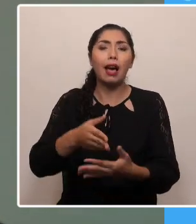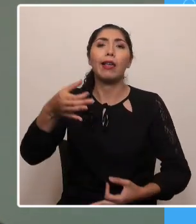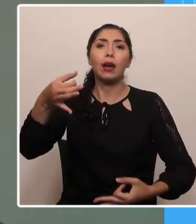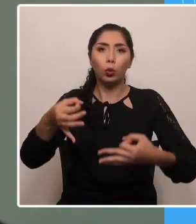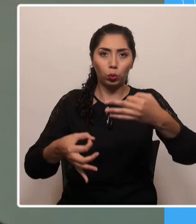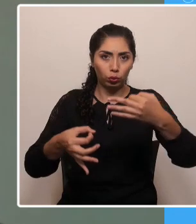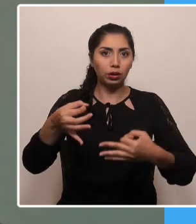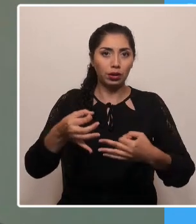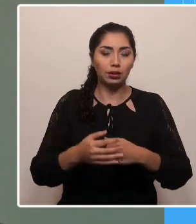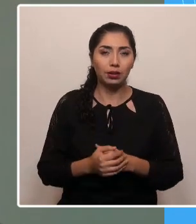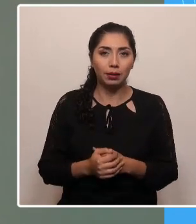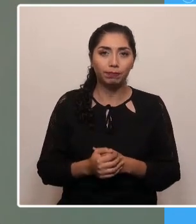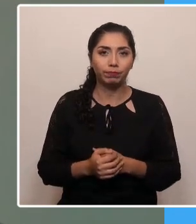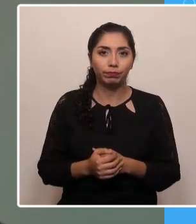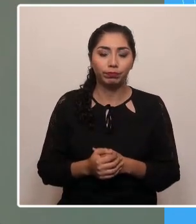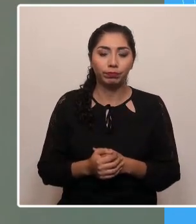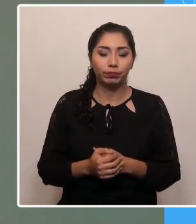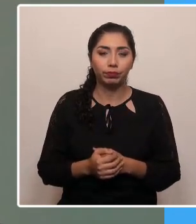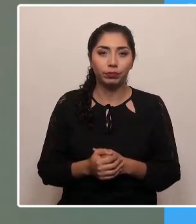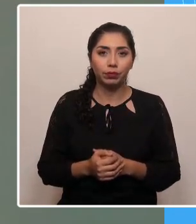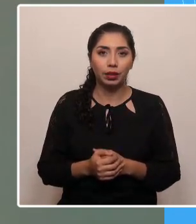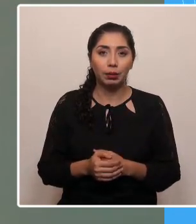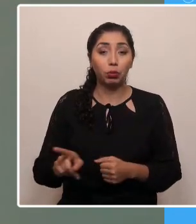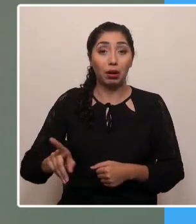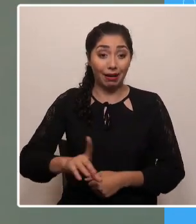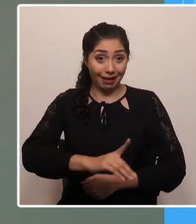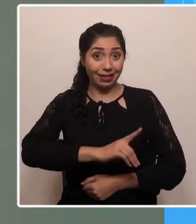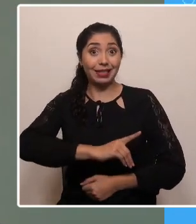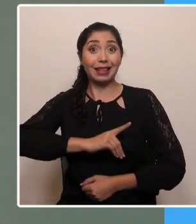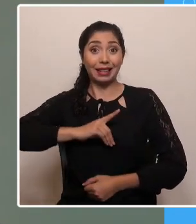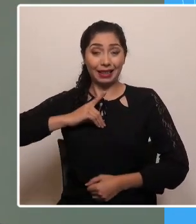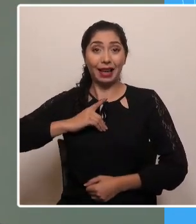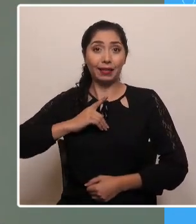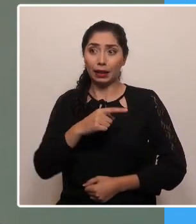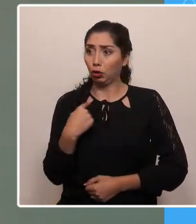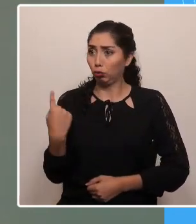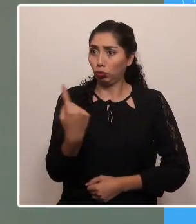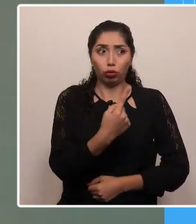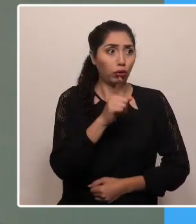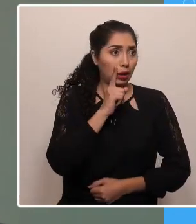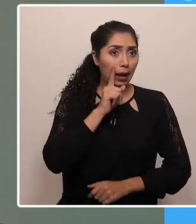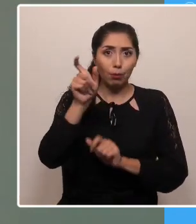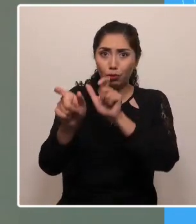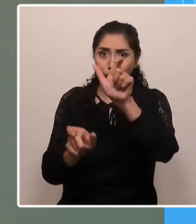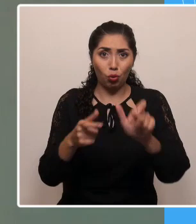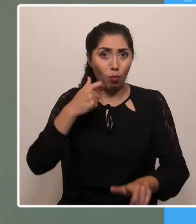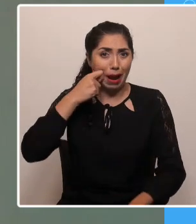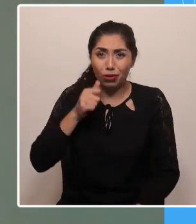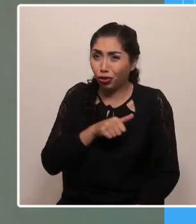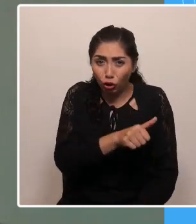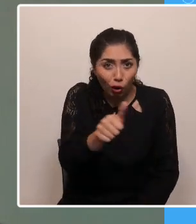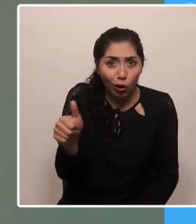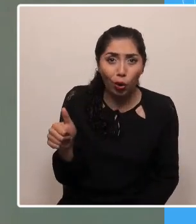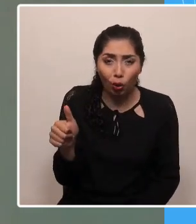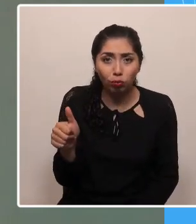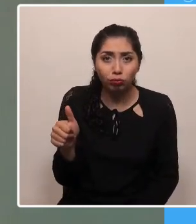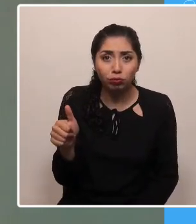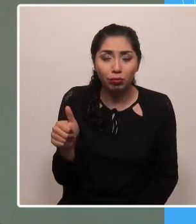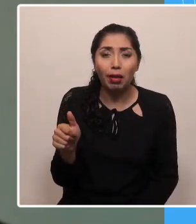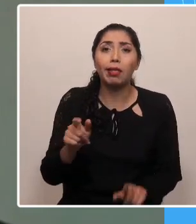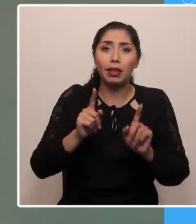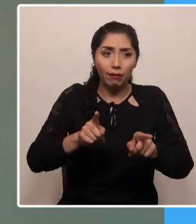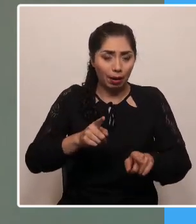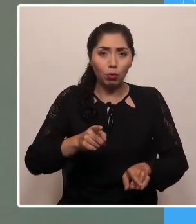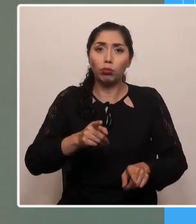que en nombre de la dignidad recíproca que nos reconocemos todos los seres humanos no podemos eludir.